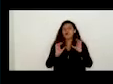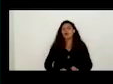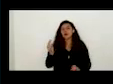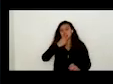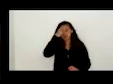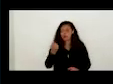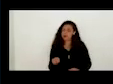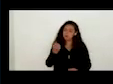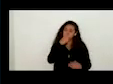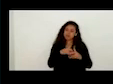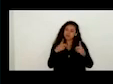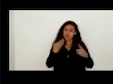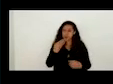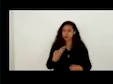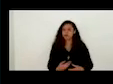crecimiento y desarrollo adecuado.